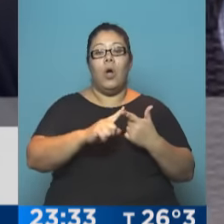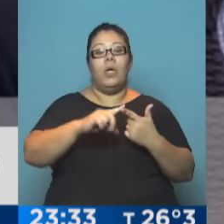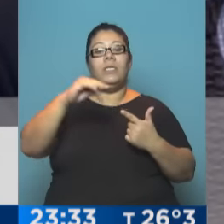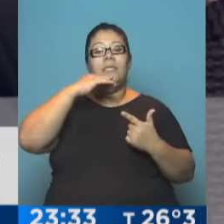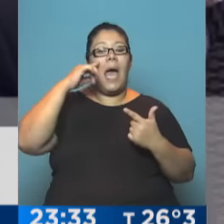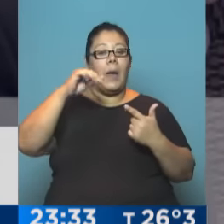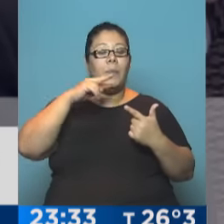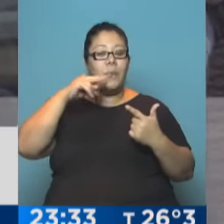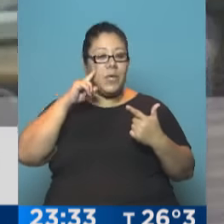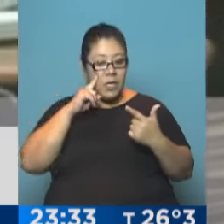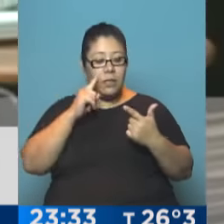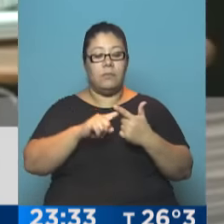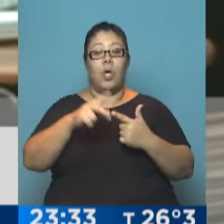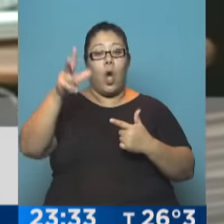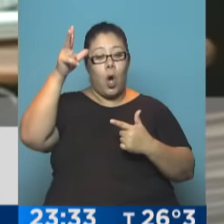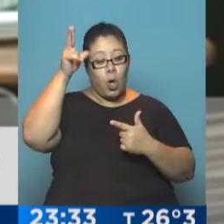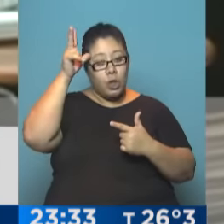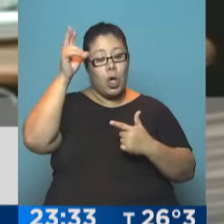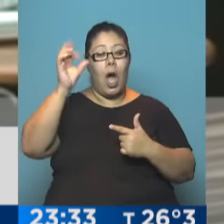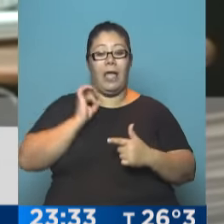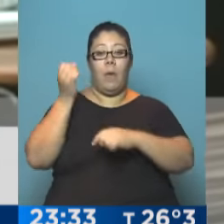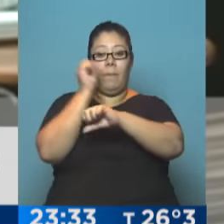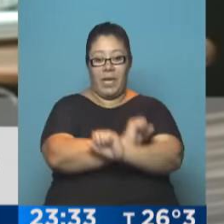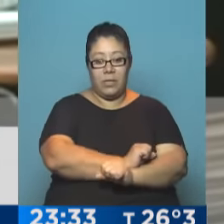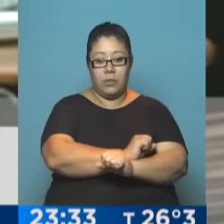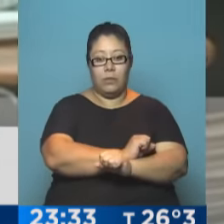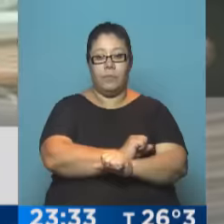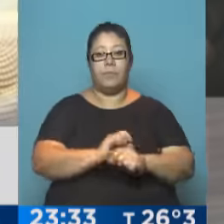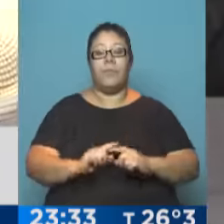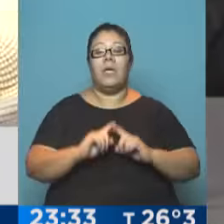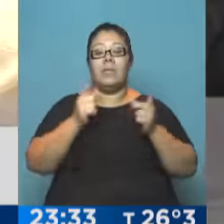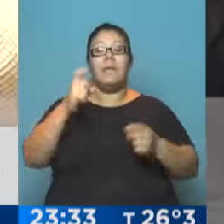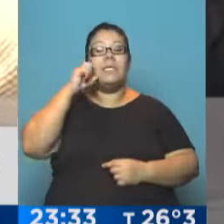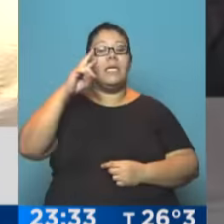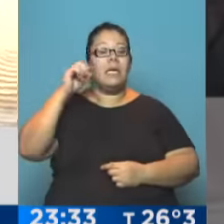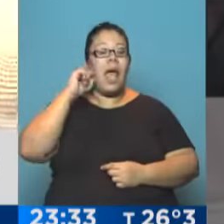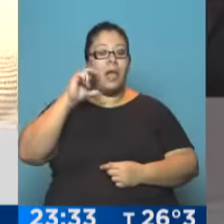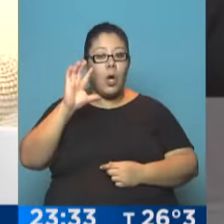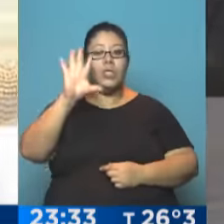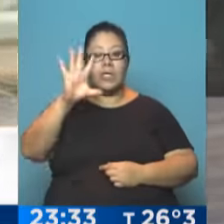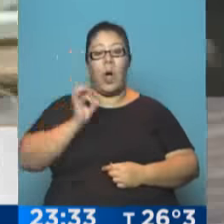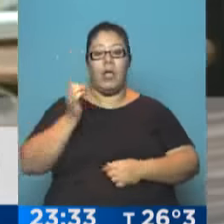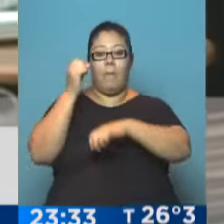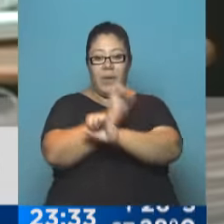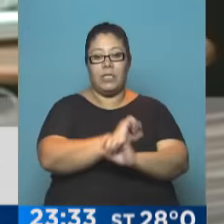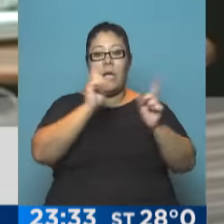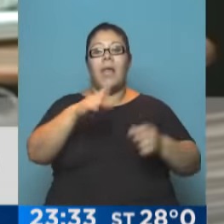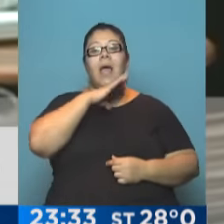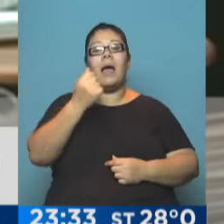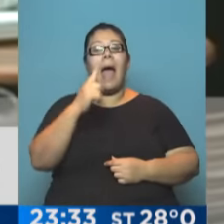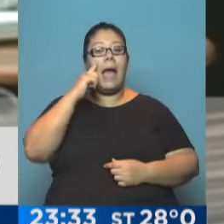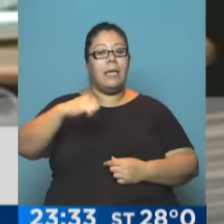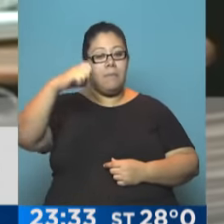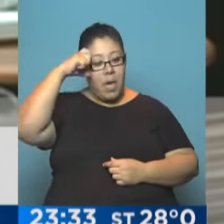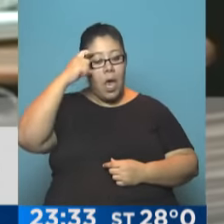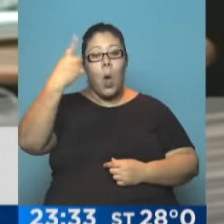inhabilitación especial perpetua, condenar a Roque Ángel Siciliano a la pena de 5 años de prisión, condenar a Ricardo Raúl Jaime a la pena